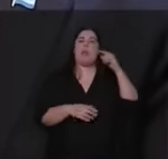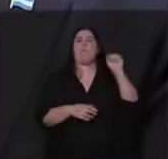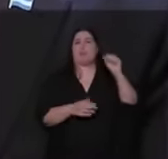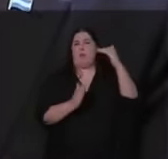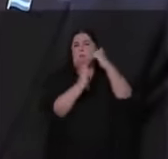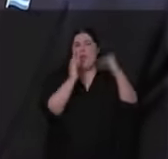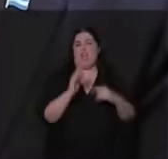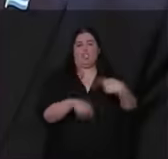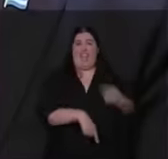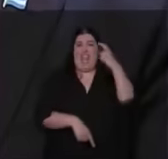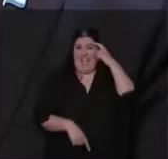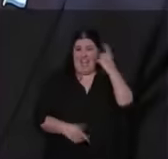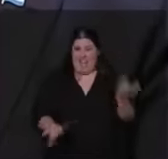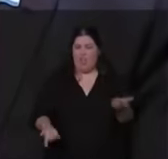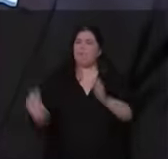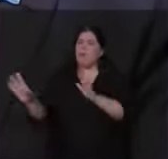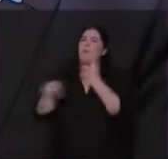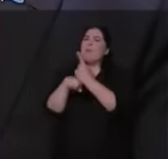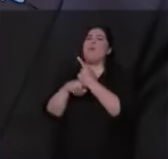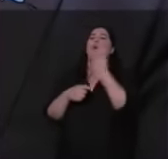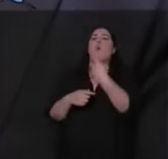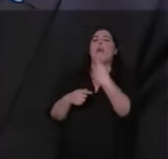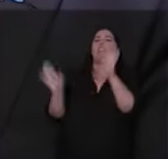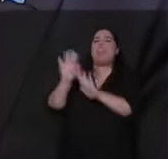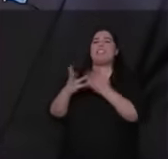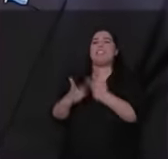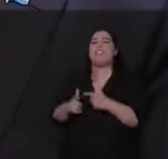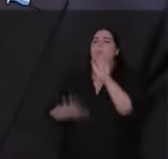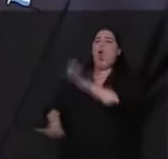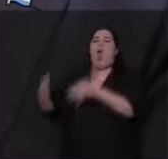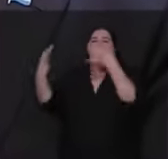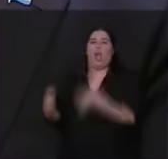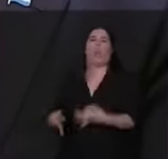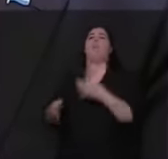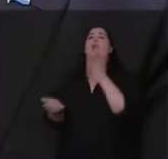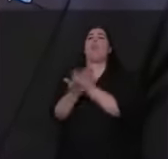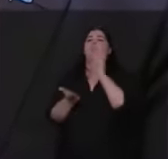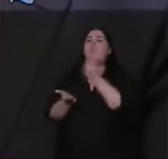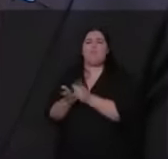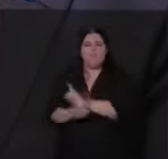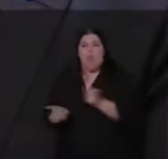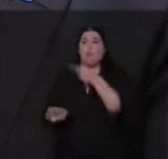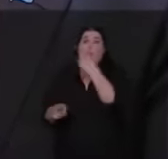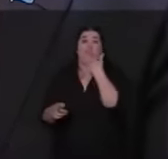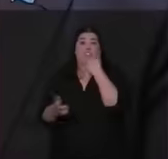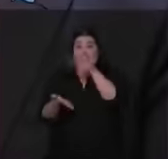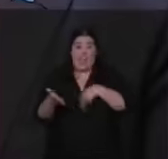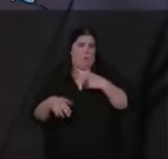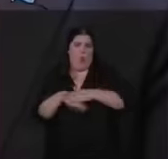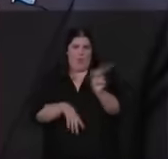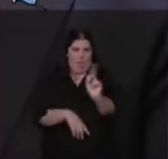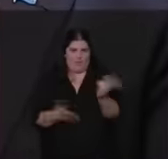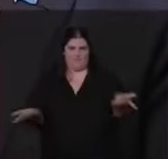De poner en orden el sistema previsional sin vulnerar derechos. Si vos no sabés leer, no es mi culpa. Pero ¿sabés qué? Además quiero